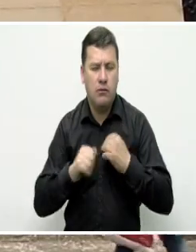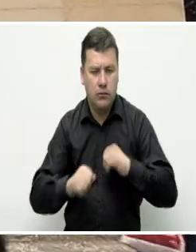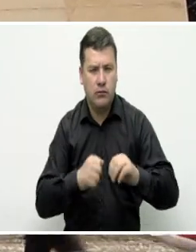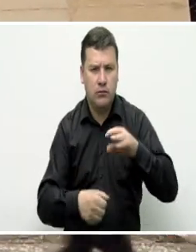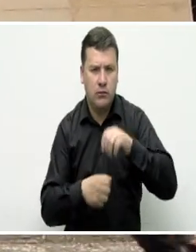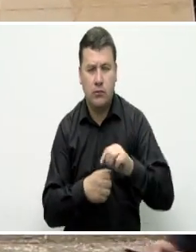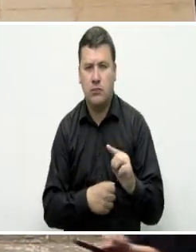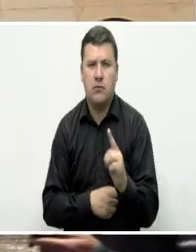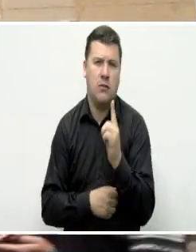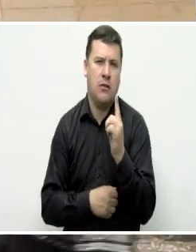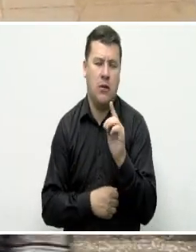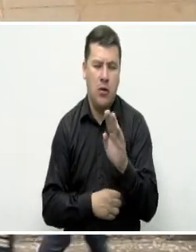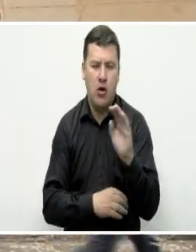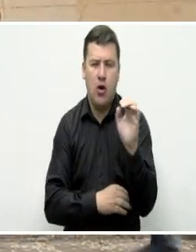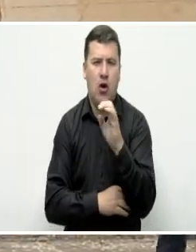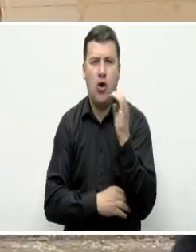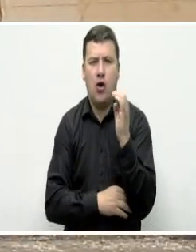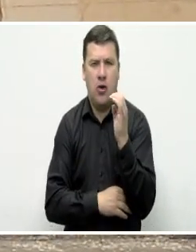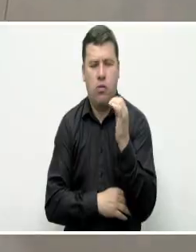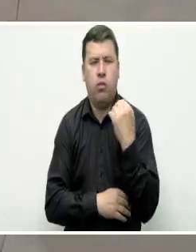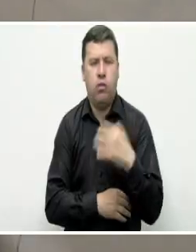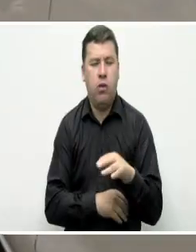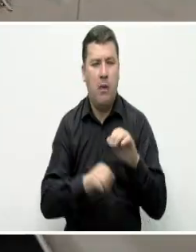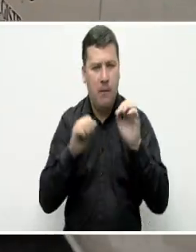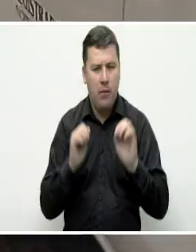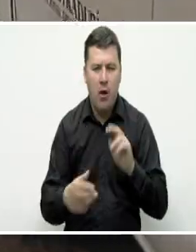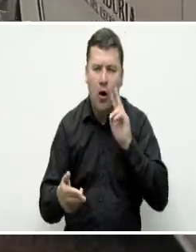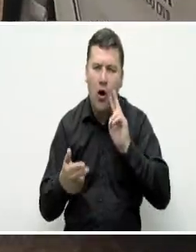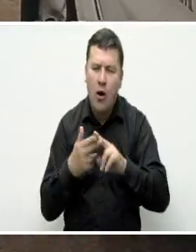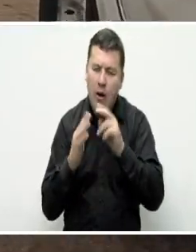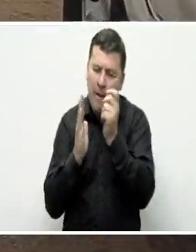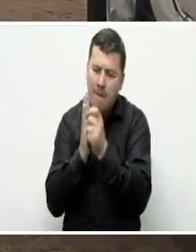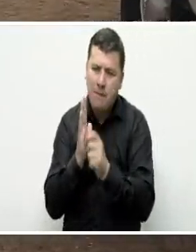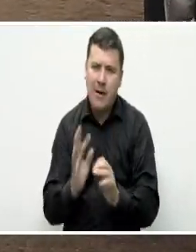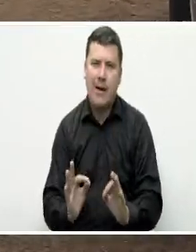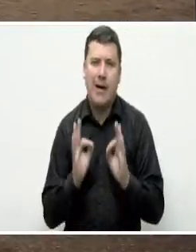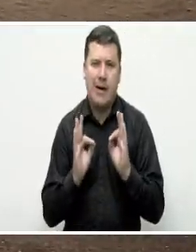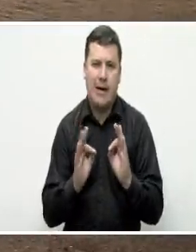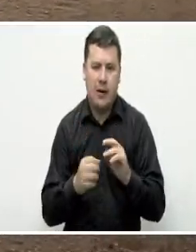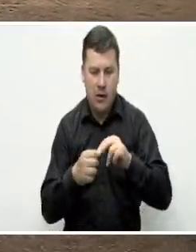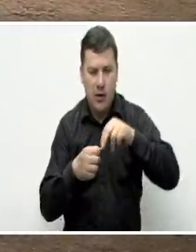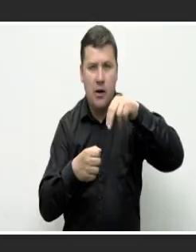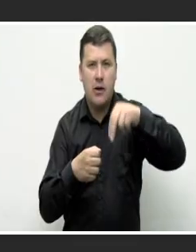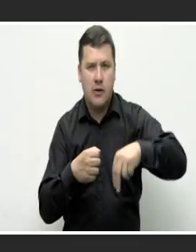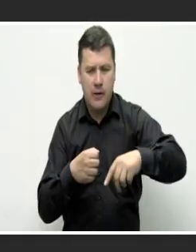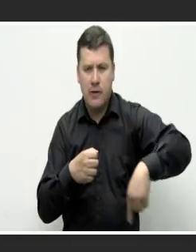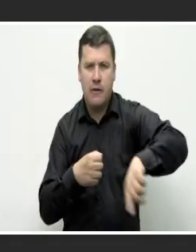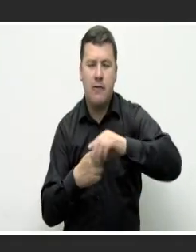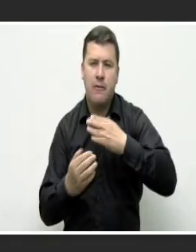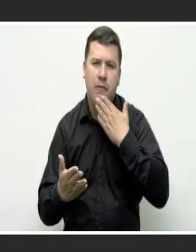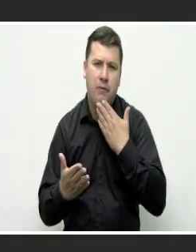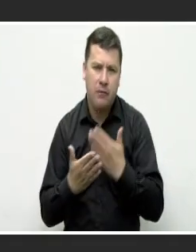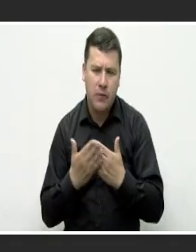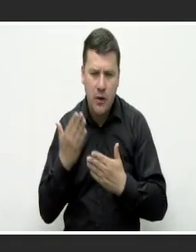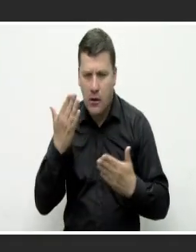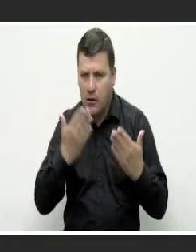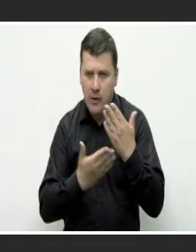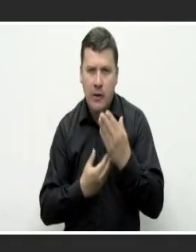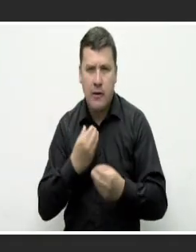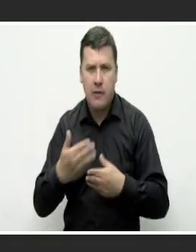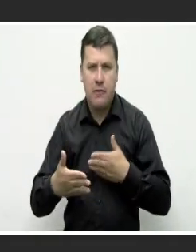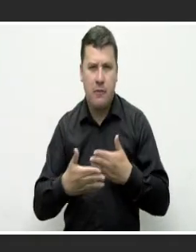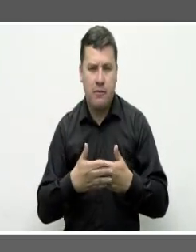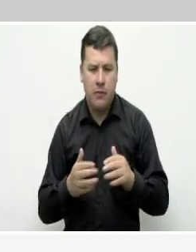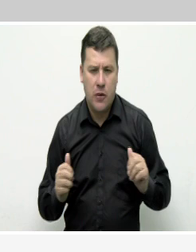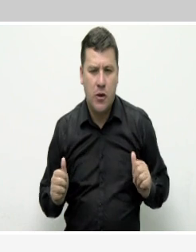que por primera vez en Colombia será posible conocer en detalle la calidad de la ciudadanía gracias a un estudio realizado